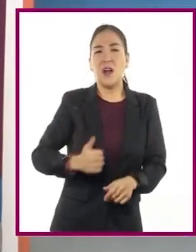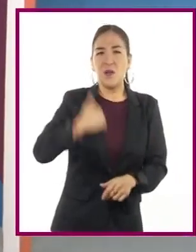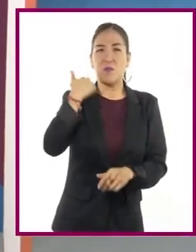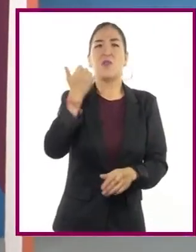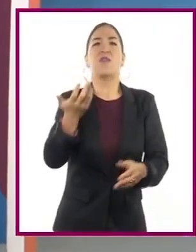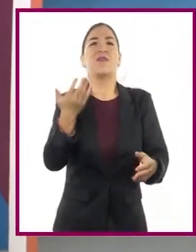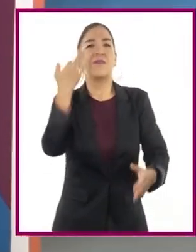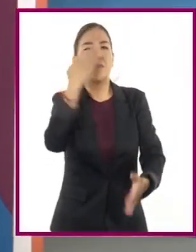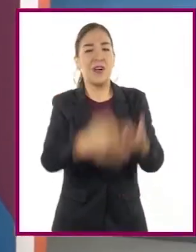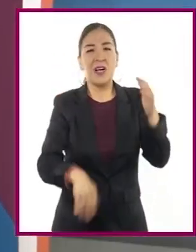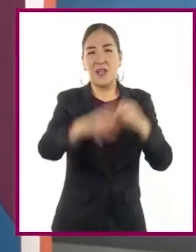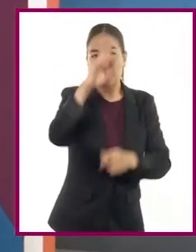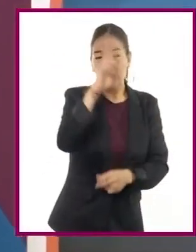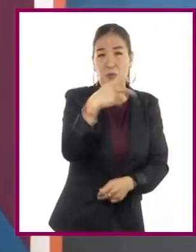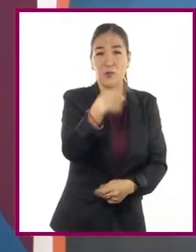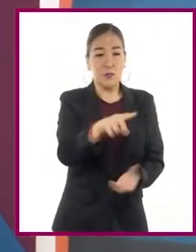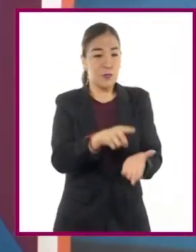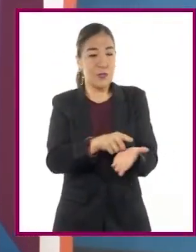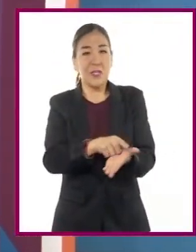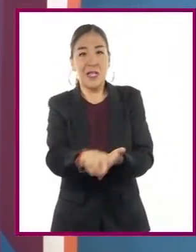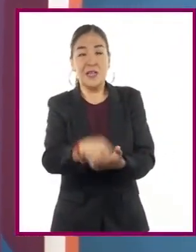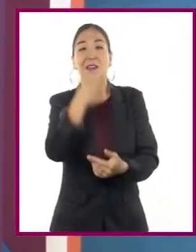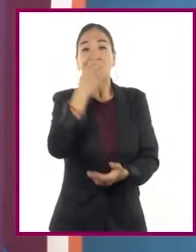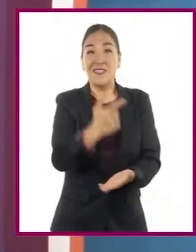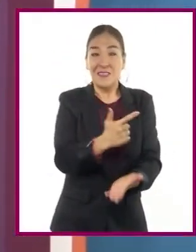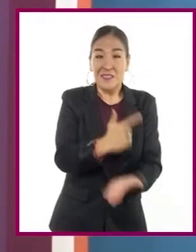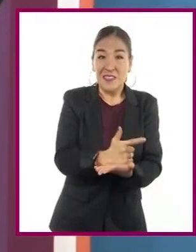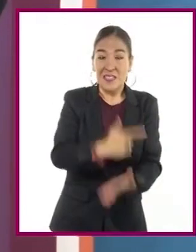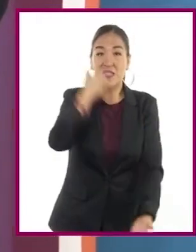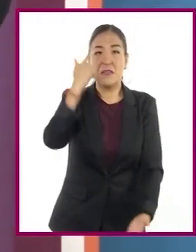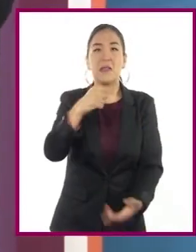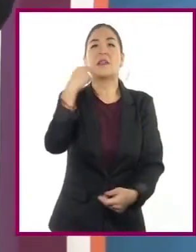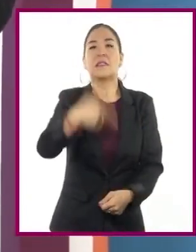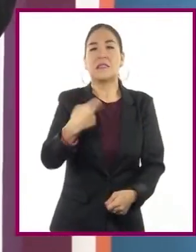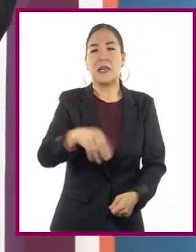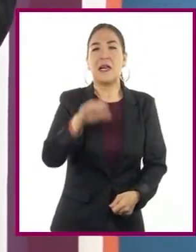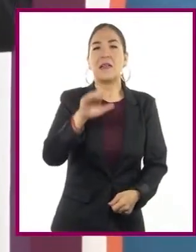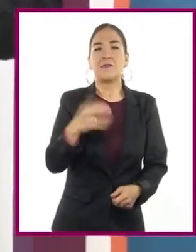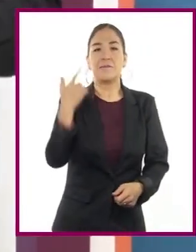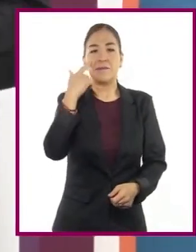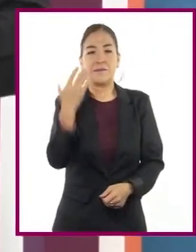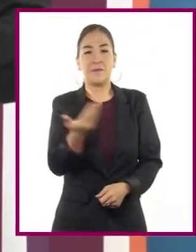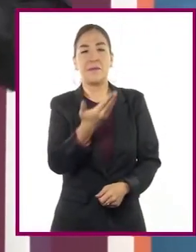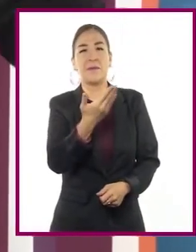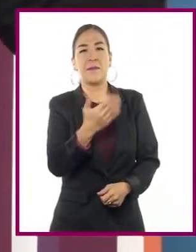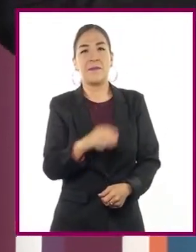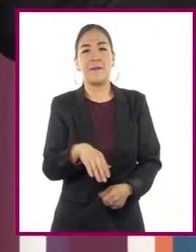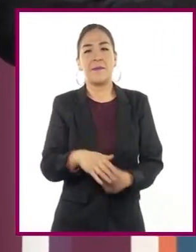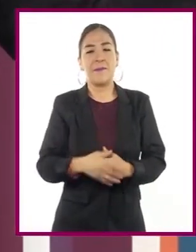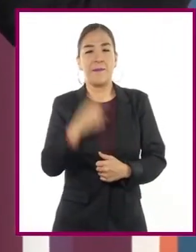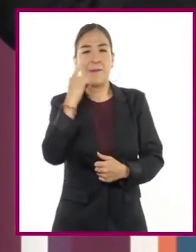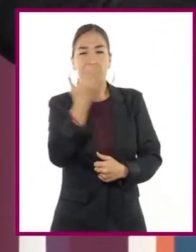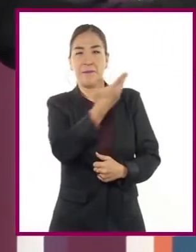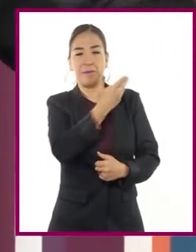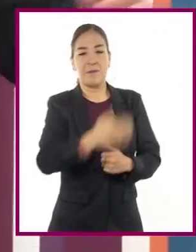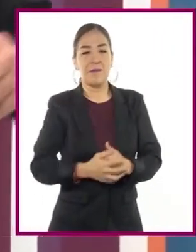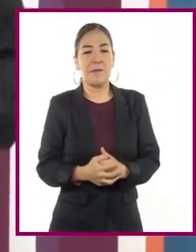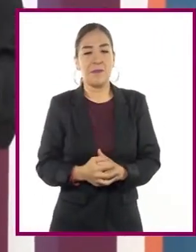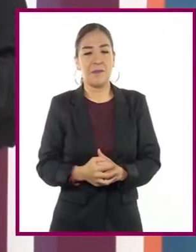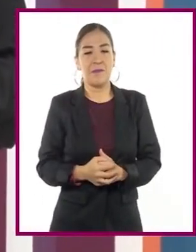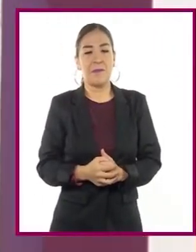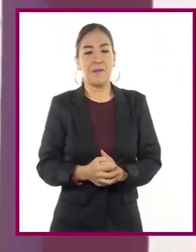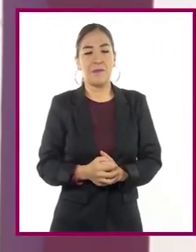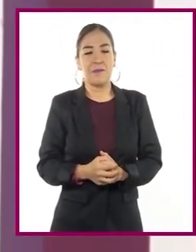personas y han sido tan graves que se les han llamado crímenes contra la humanidad o crímenes de lesa